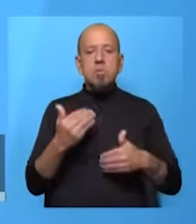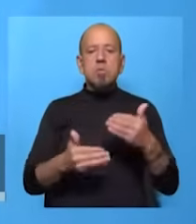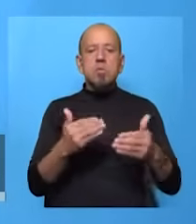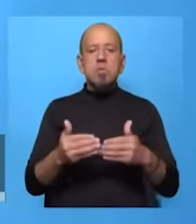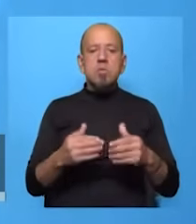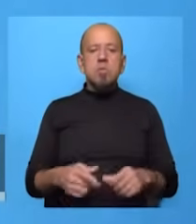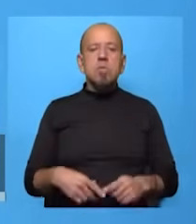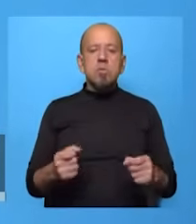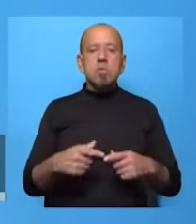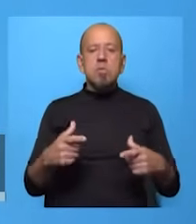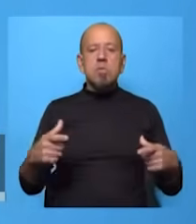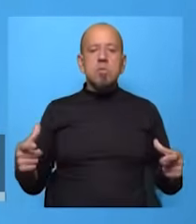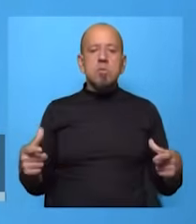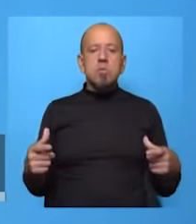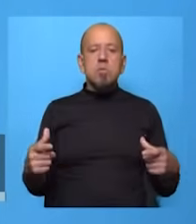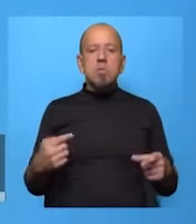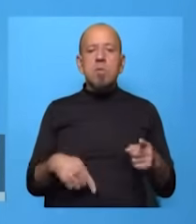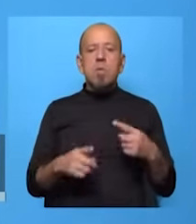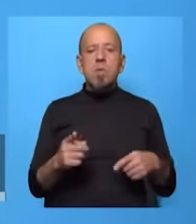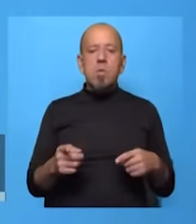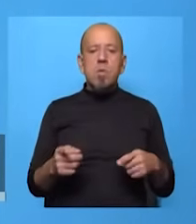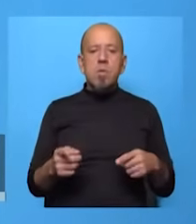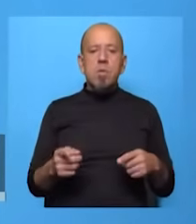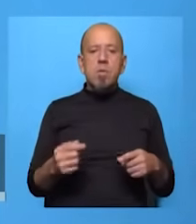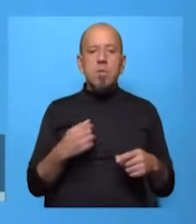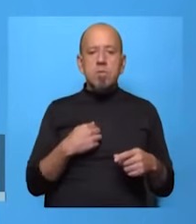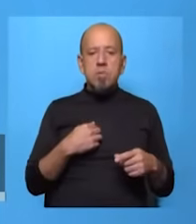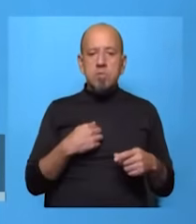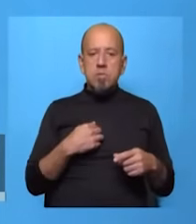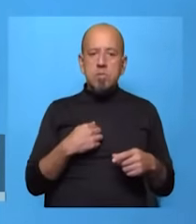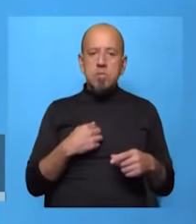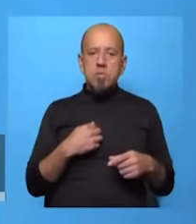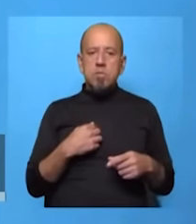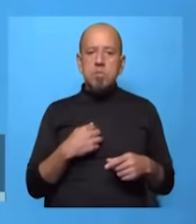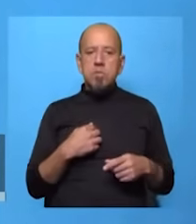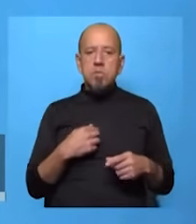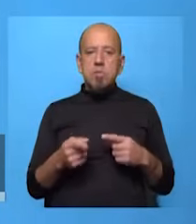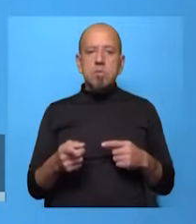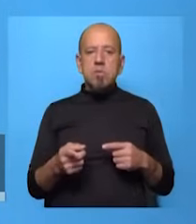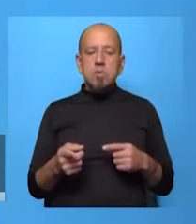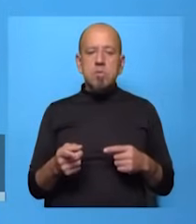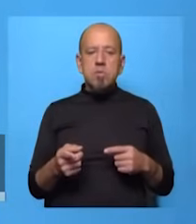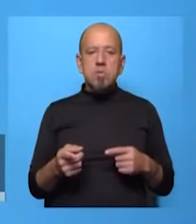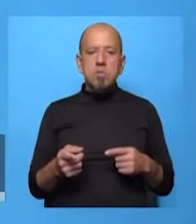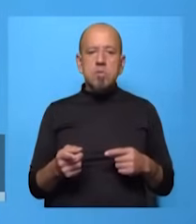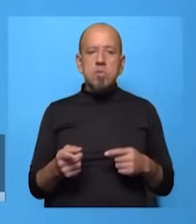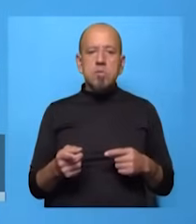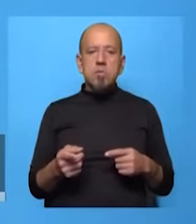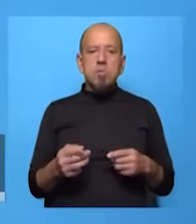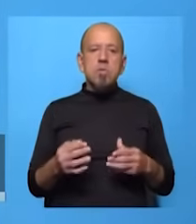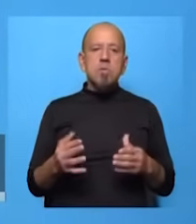crecimiento y la distribución Entonces yo no creo que si sea tibio este es más hay